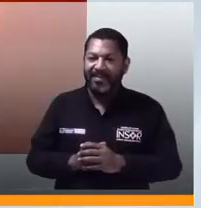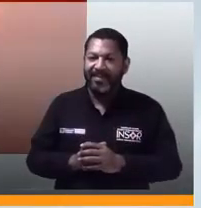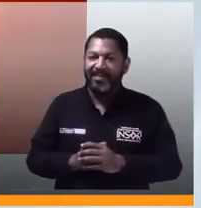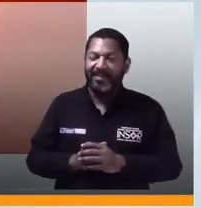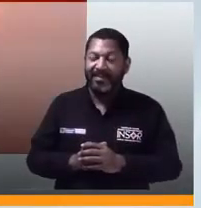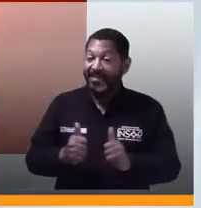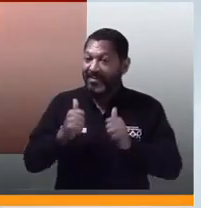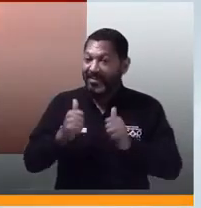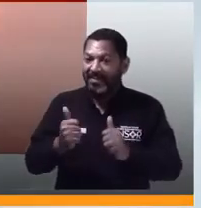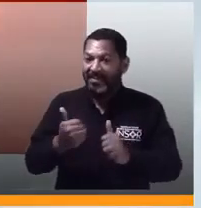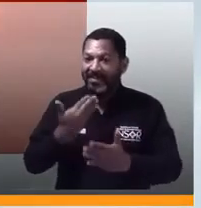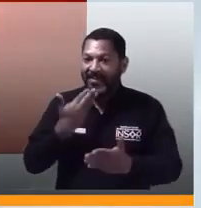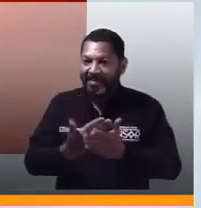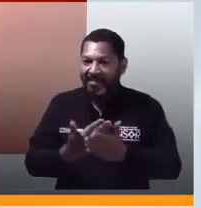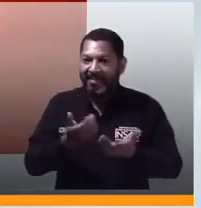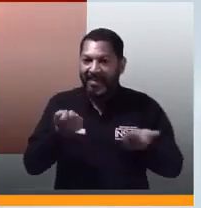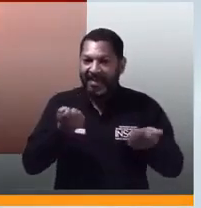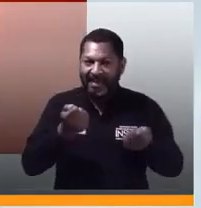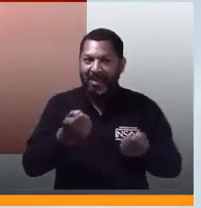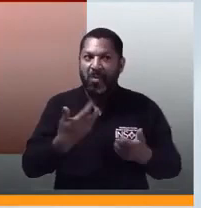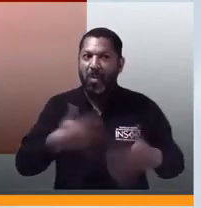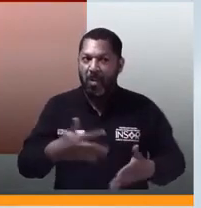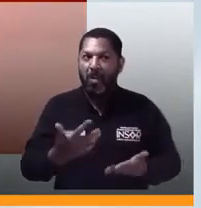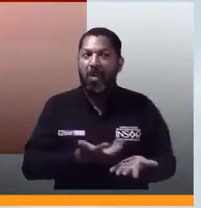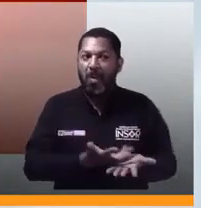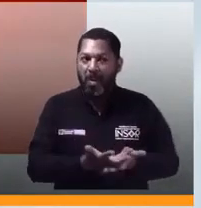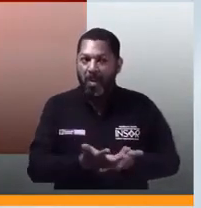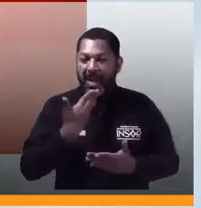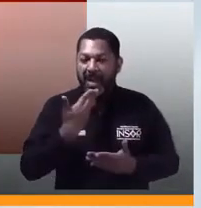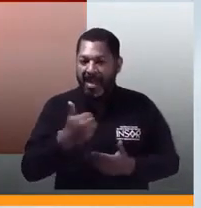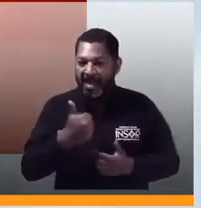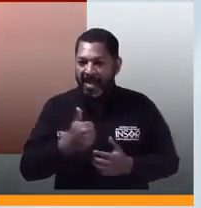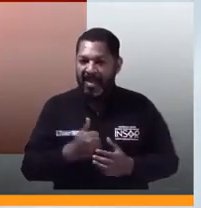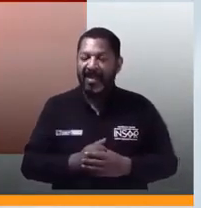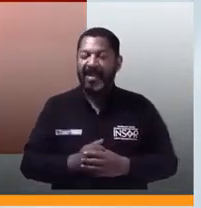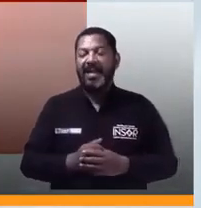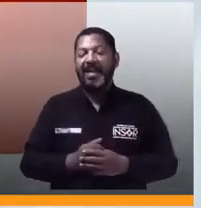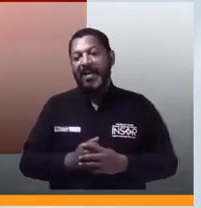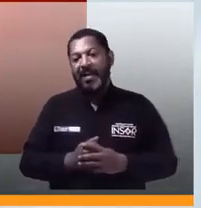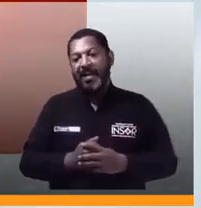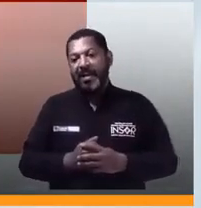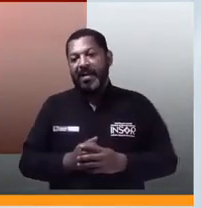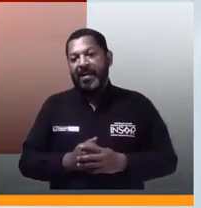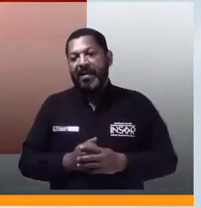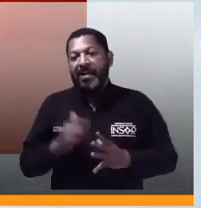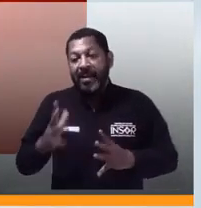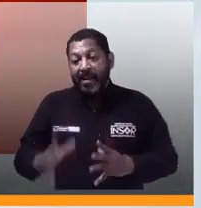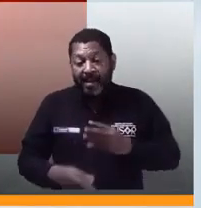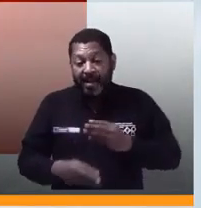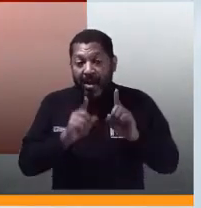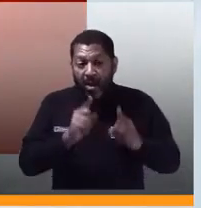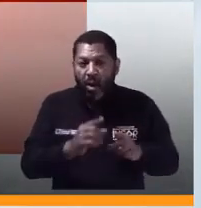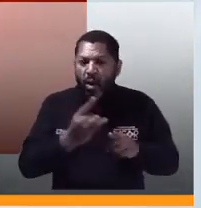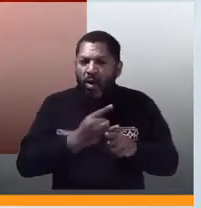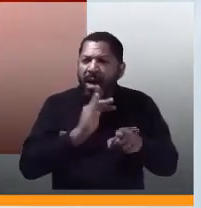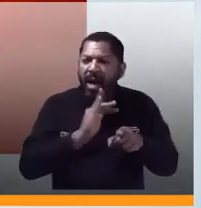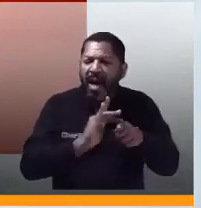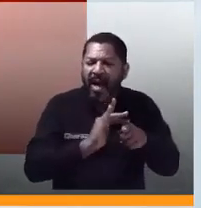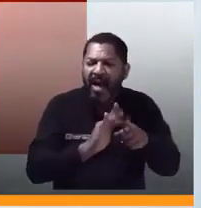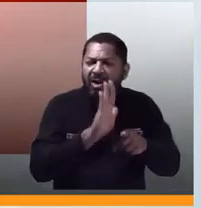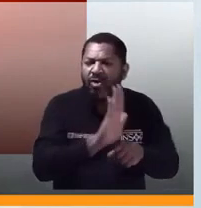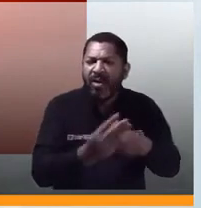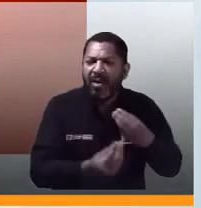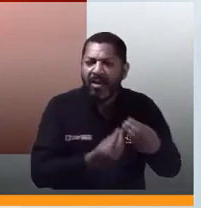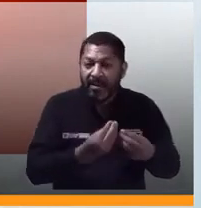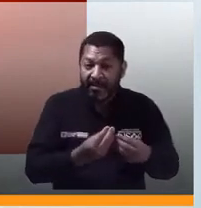Buenísimos esos trucos. Y acá queremos compartir la parte aplicada, que como les comentamos al principio, dentro de